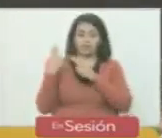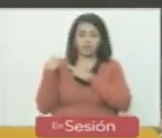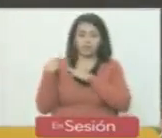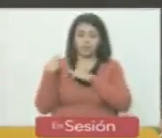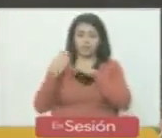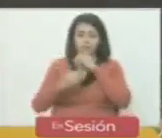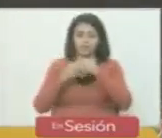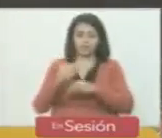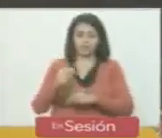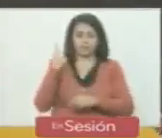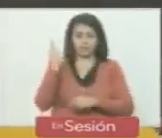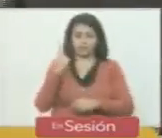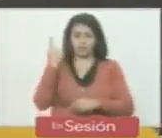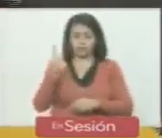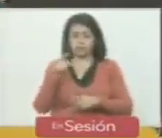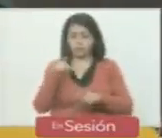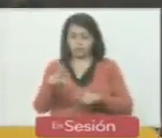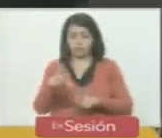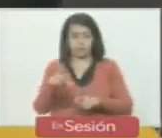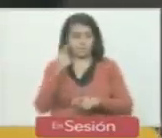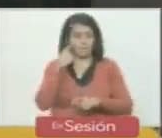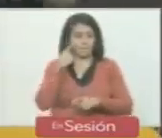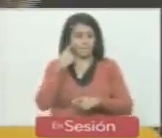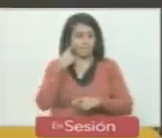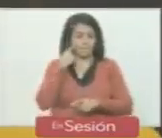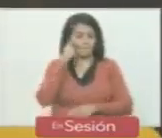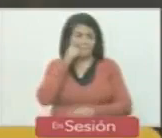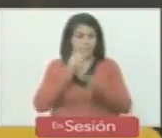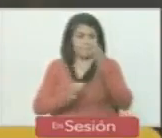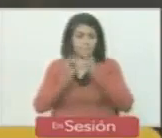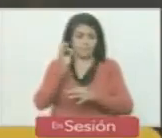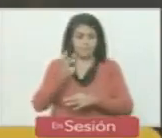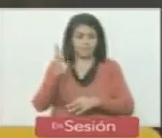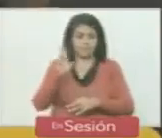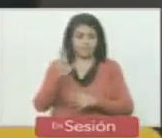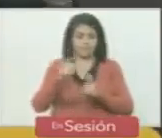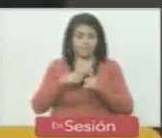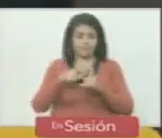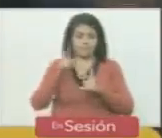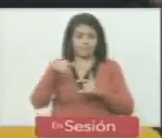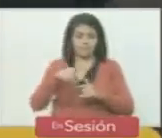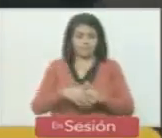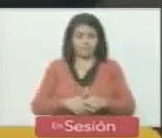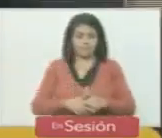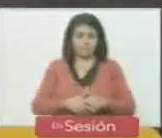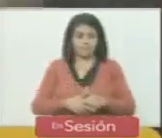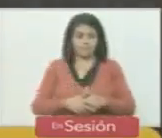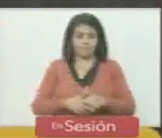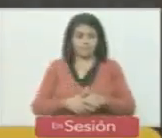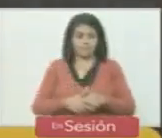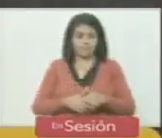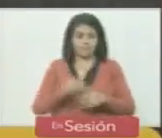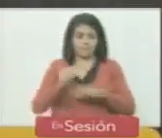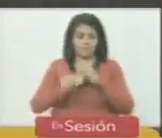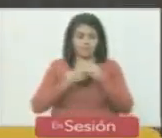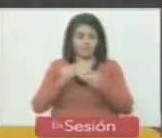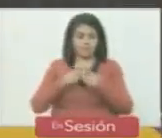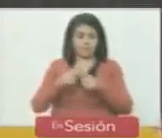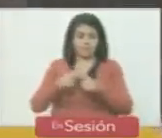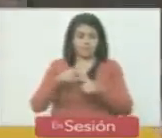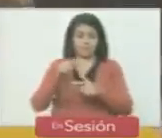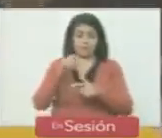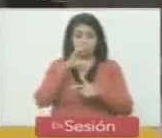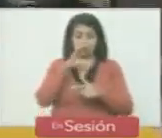responsabilidades, que no solamente que esté pendiente el fiscal general de la República de que si pisaron un gato, que si pisaron un perro,